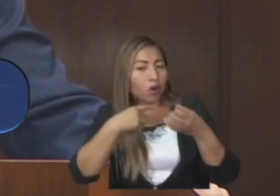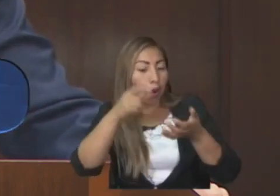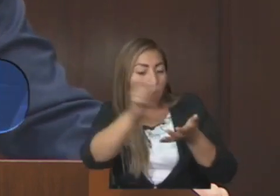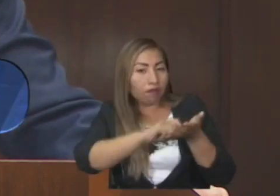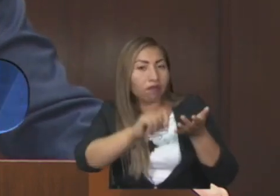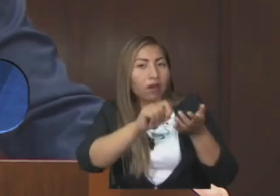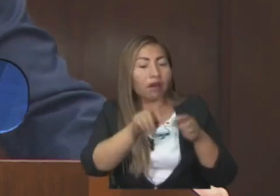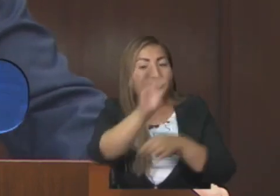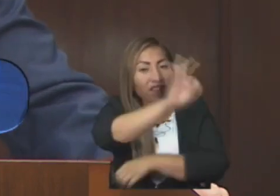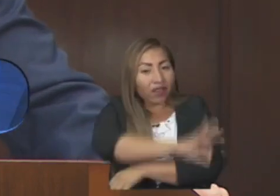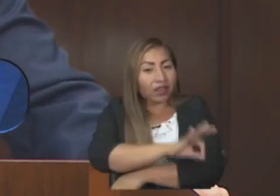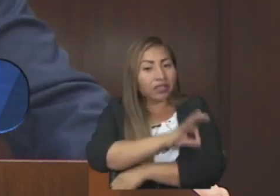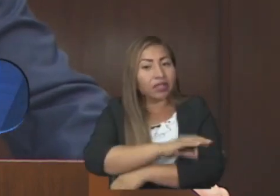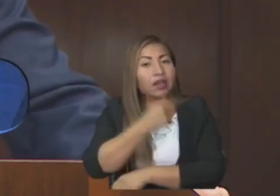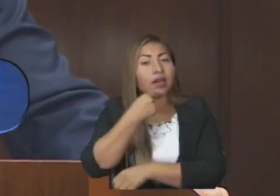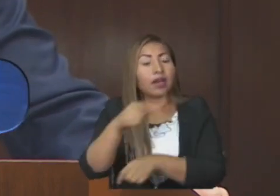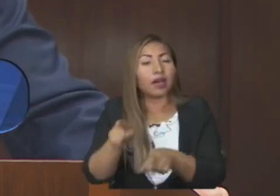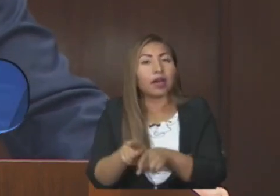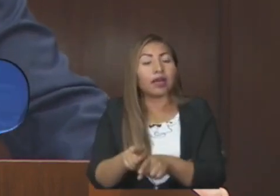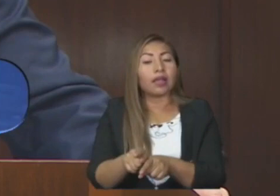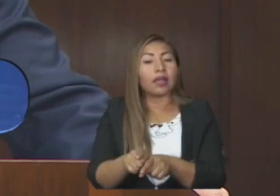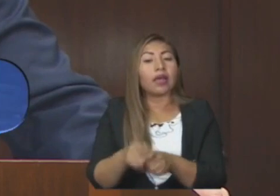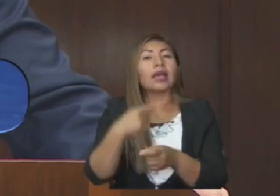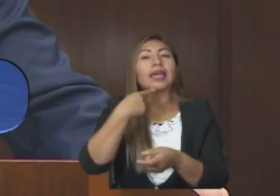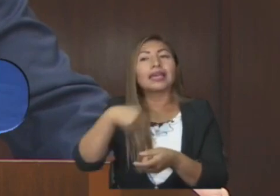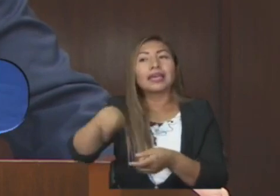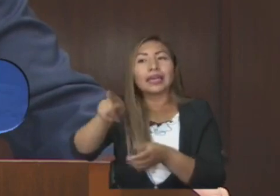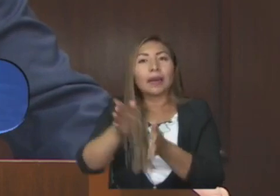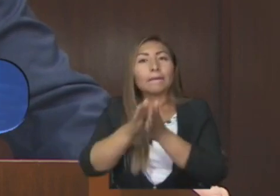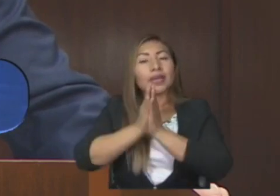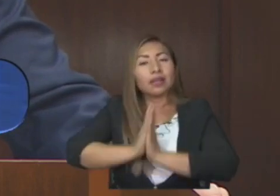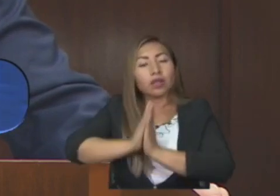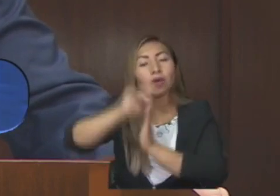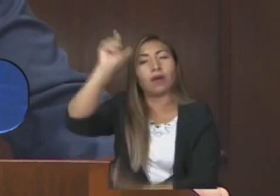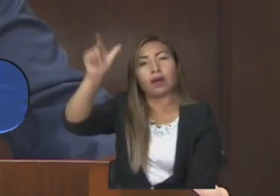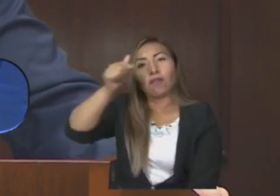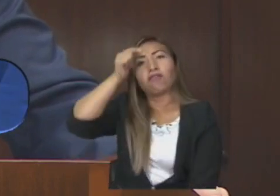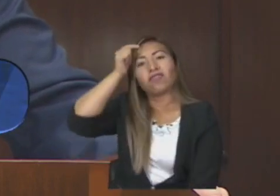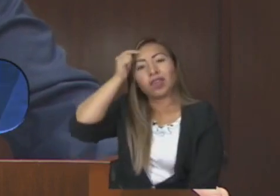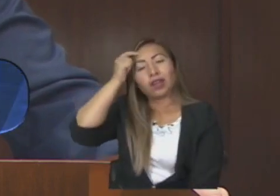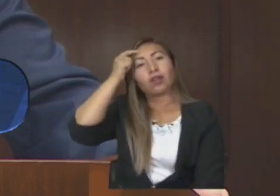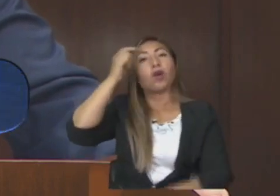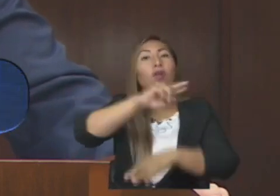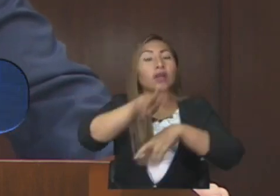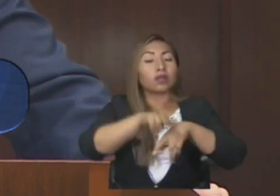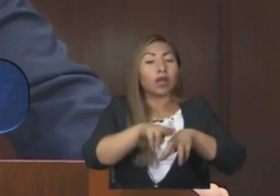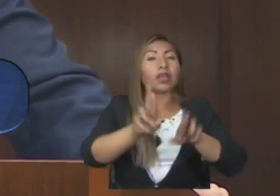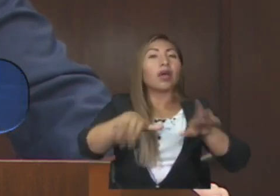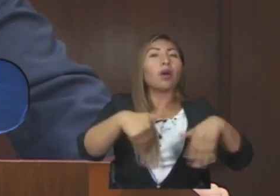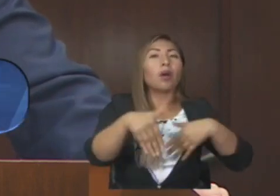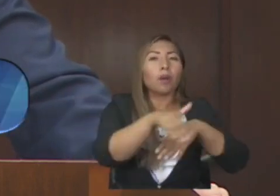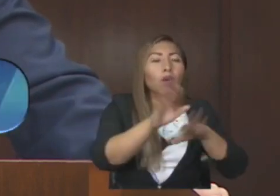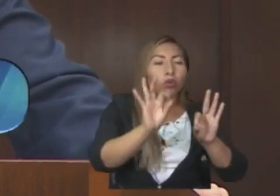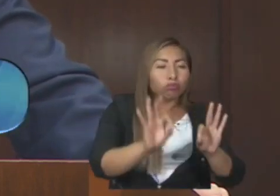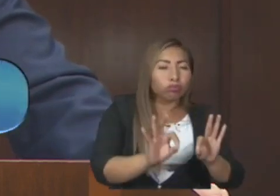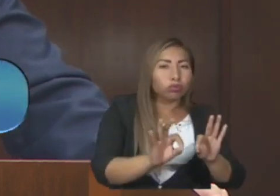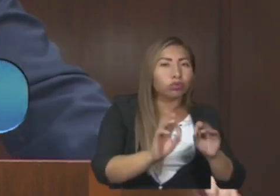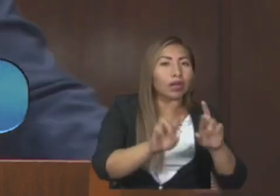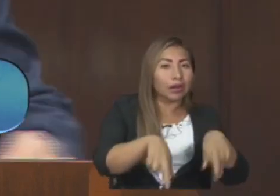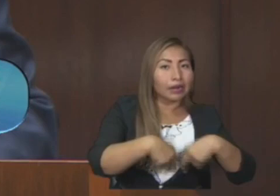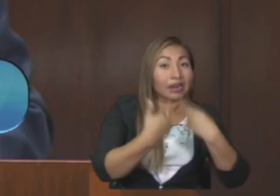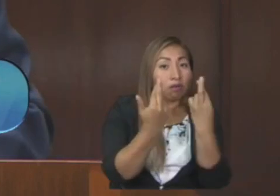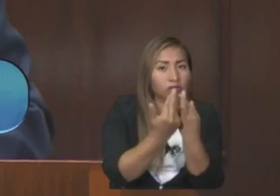First Quantum, Tristan Pancal, solicitó al Gobierno Nacional una reunión junto a los abogados locales de su filial Minera